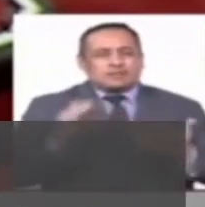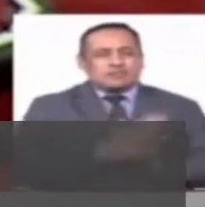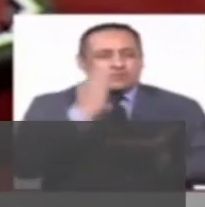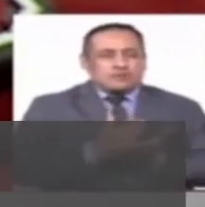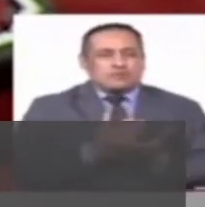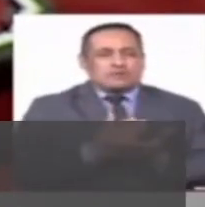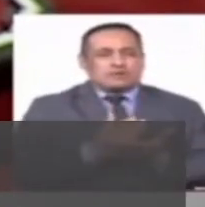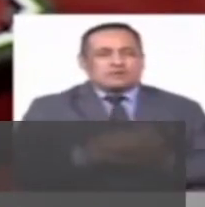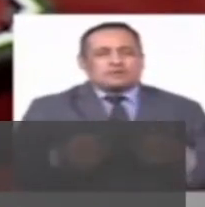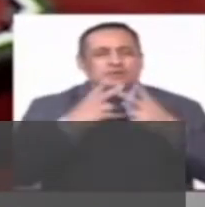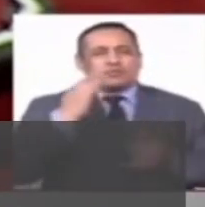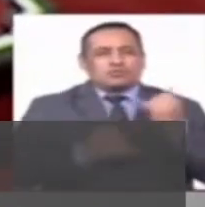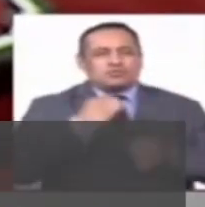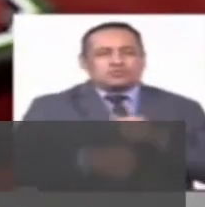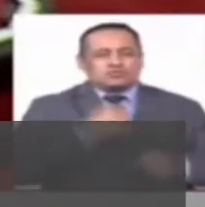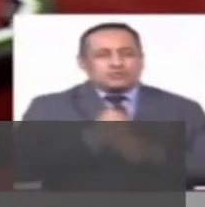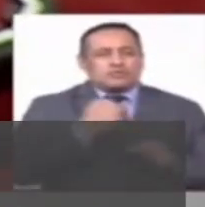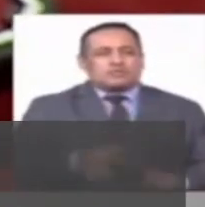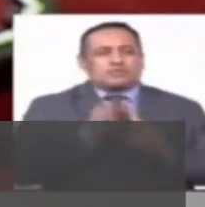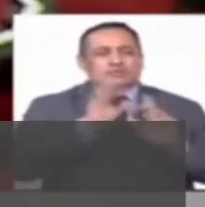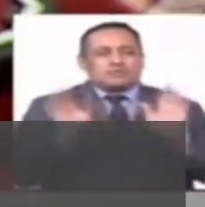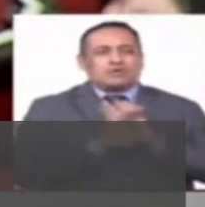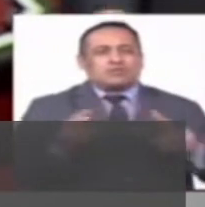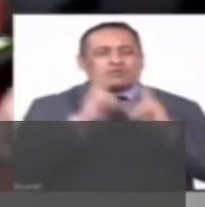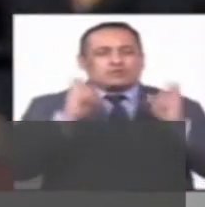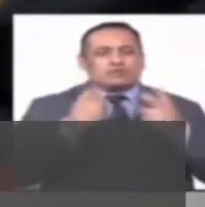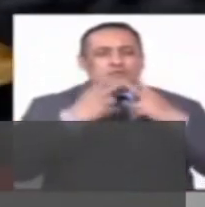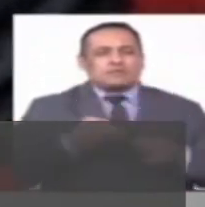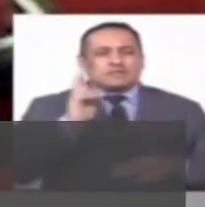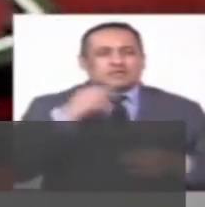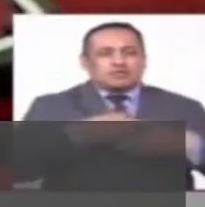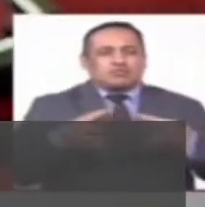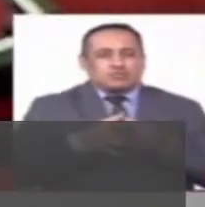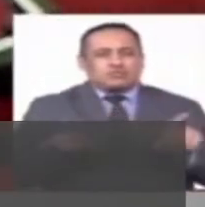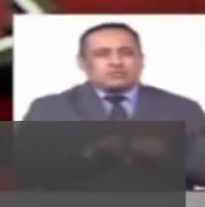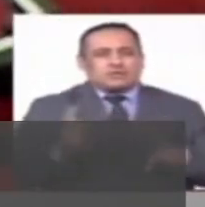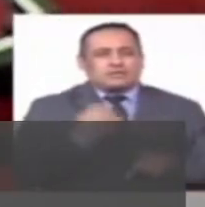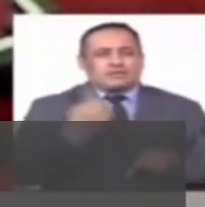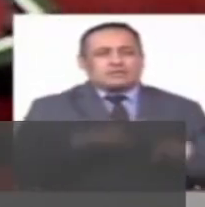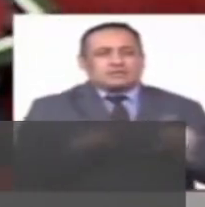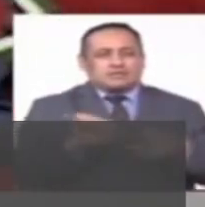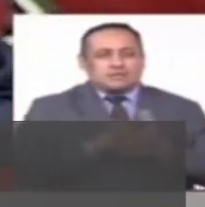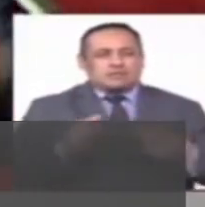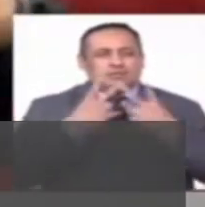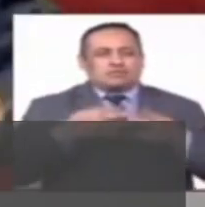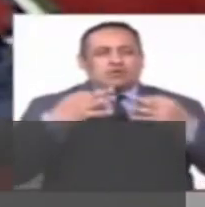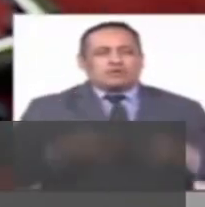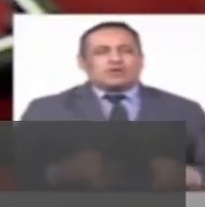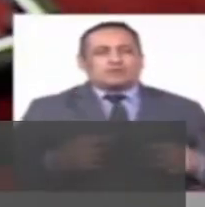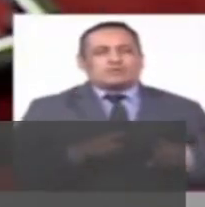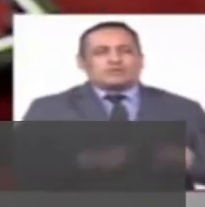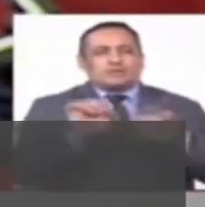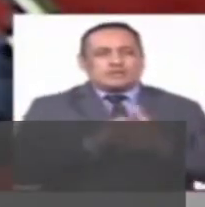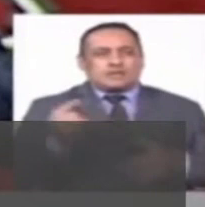amenaza estos últimos años especialmente en el tema de crimen organizado transnacional nos hemos visto obligados Pese que